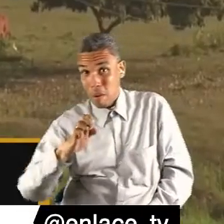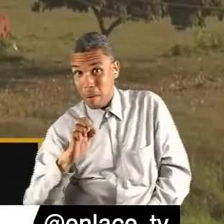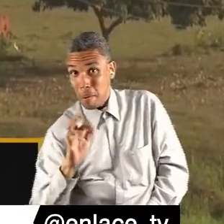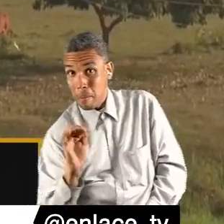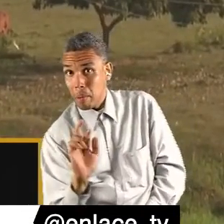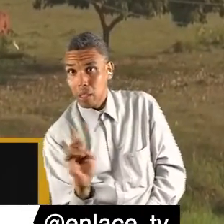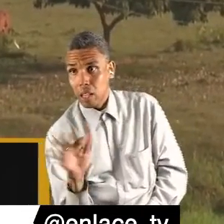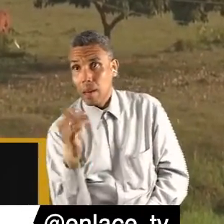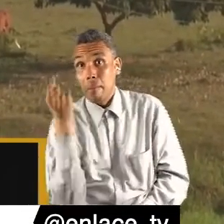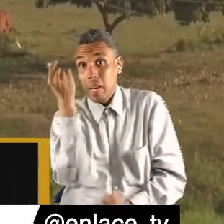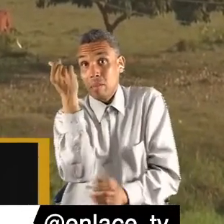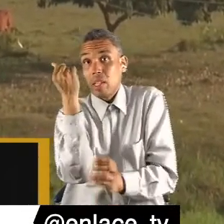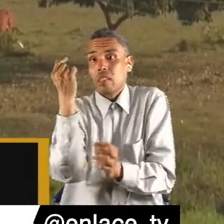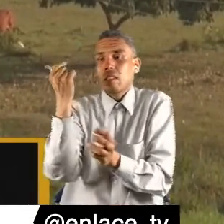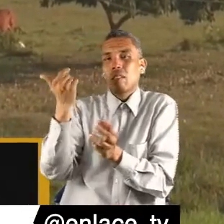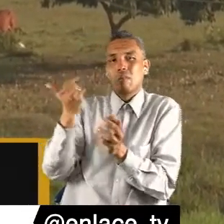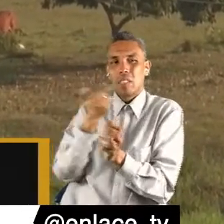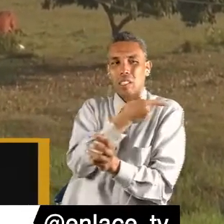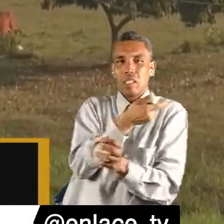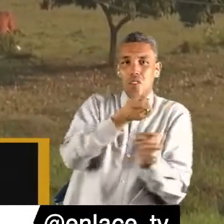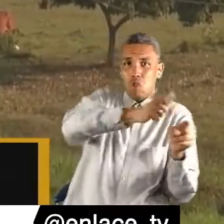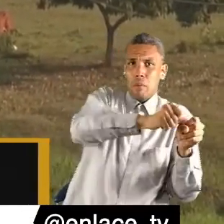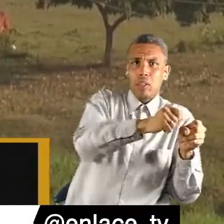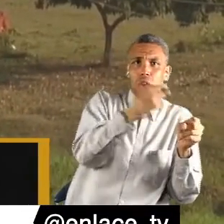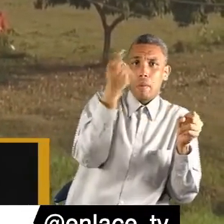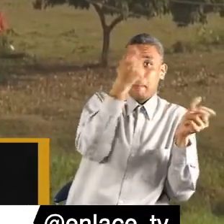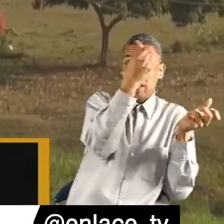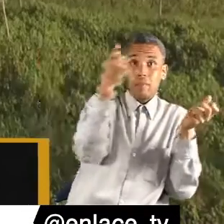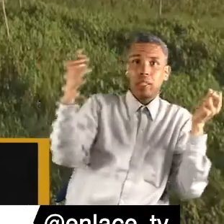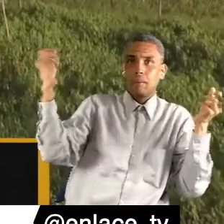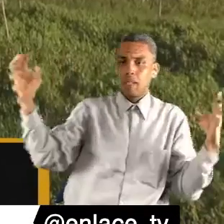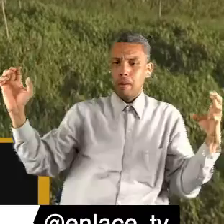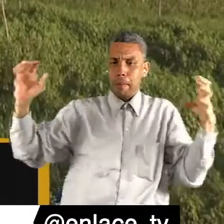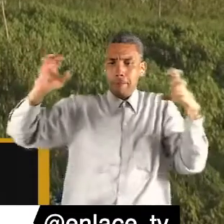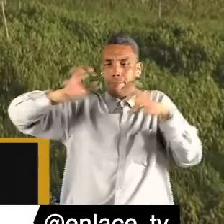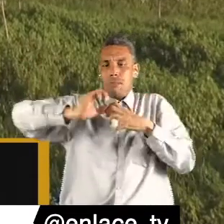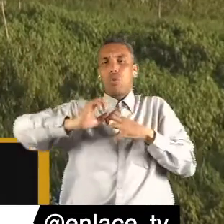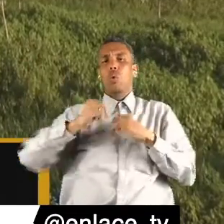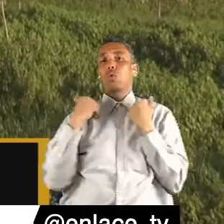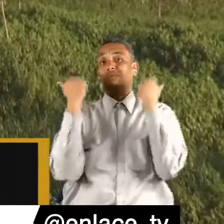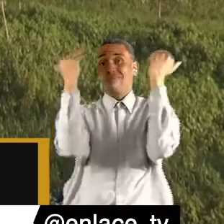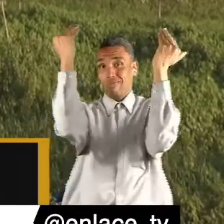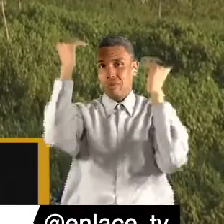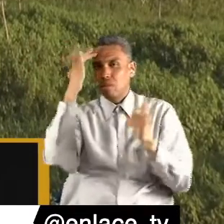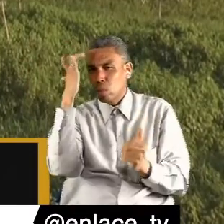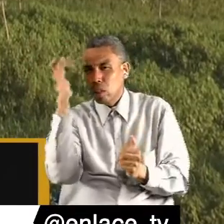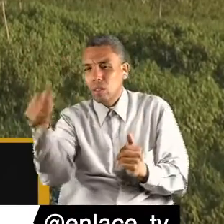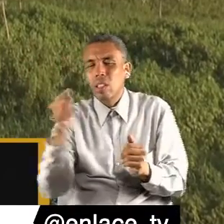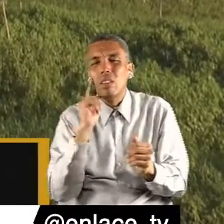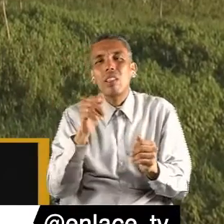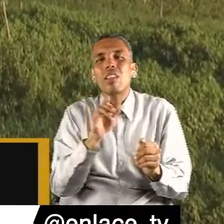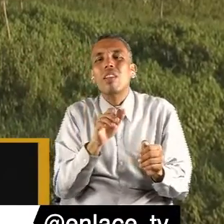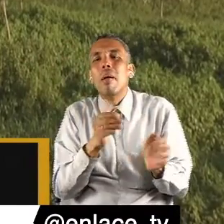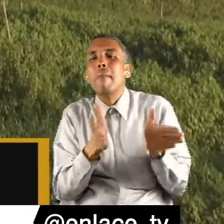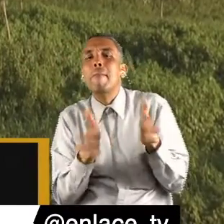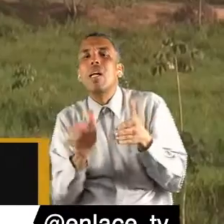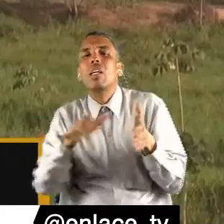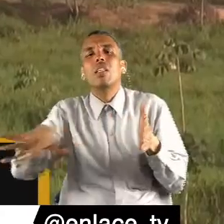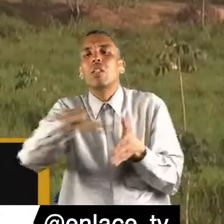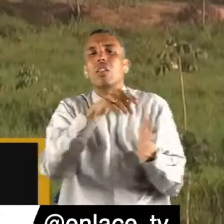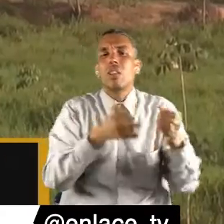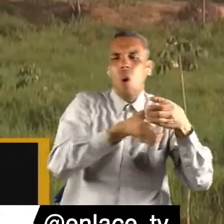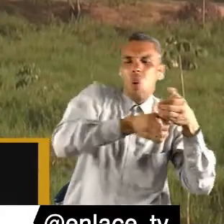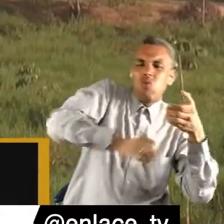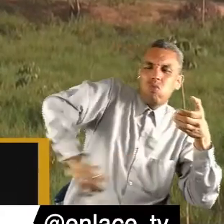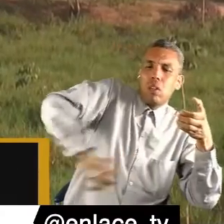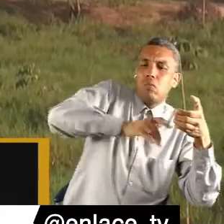con recursos del municipio y Ecopetrol, es de suma importancia para la ciudad, por cuanto es la puesta en marcha del plan de saneamiento hídrico que